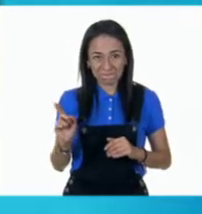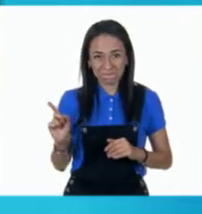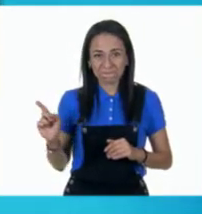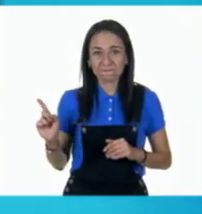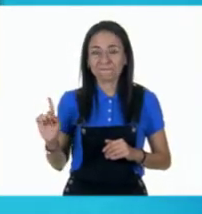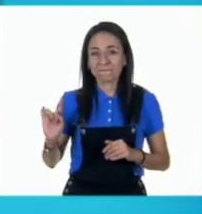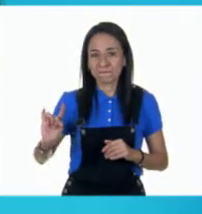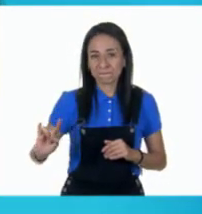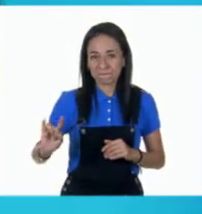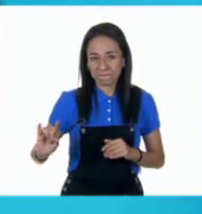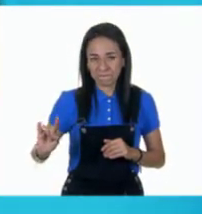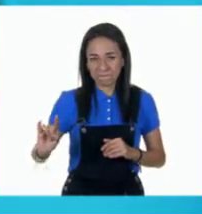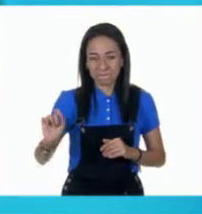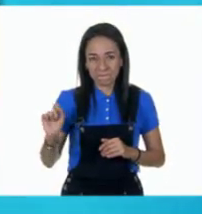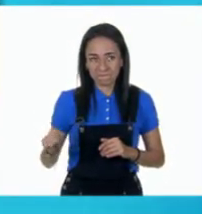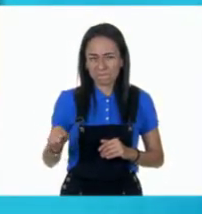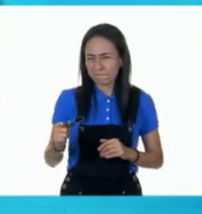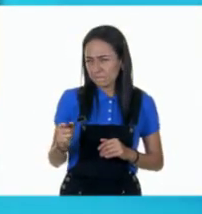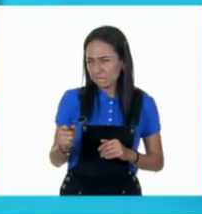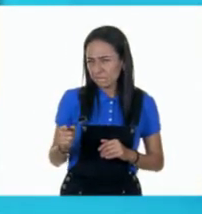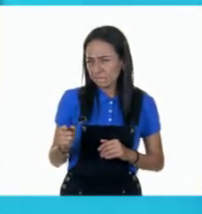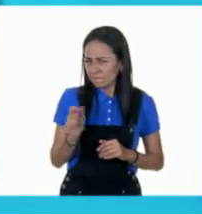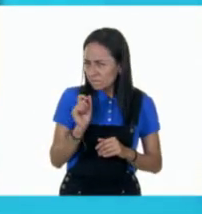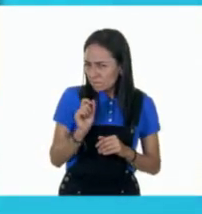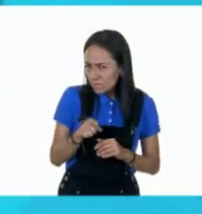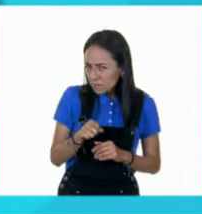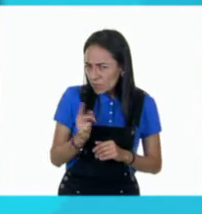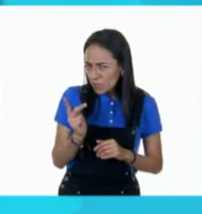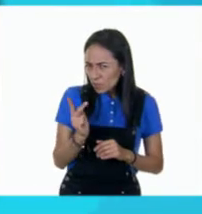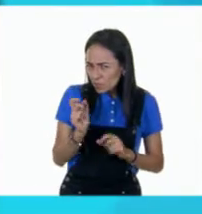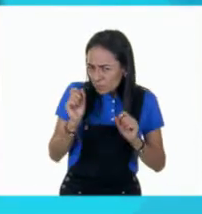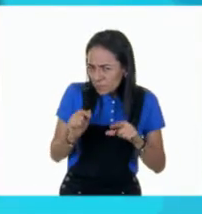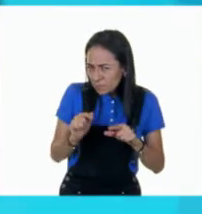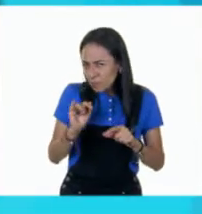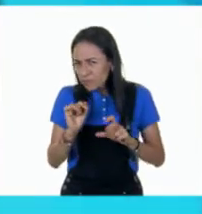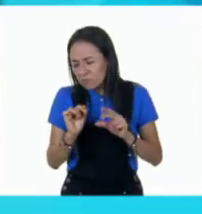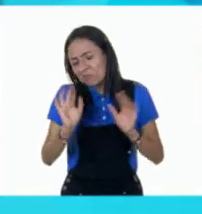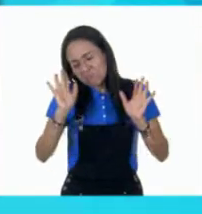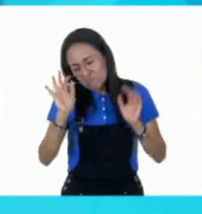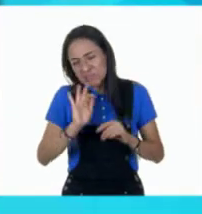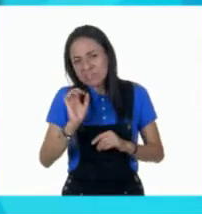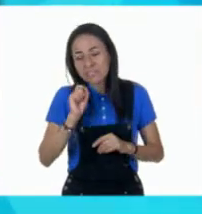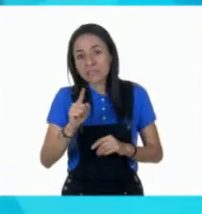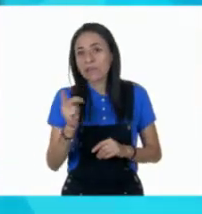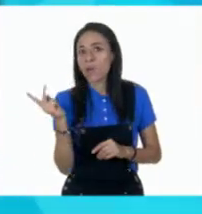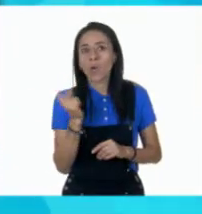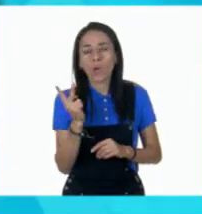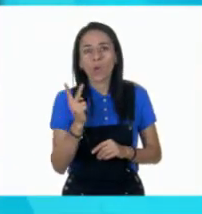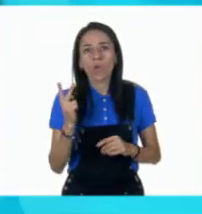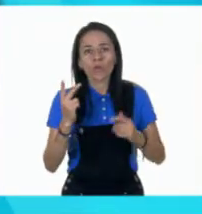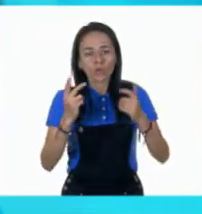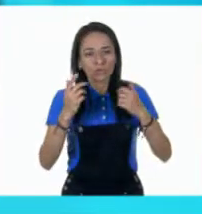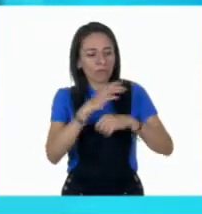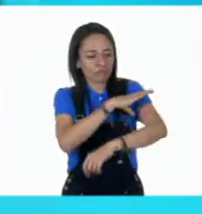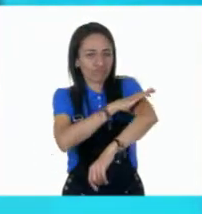los mismos personajes, pues yo podría pensar que sí. Claro. Ahora sí ya tienen los dos manga larga. Ya se ven un poquito más